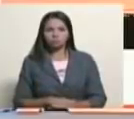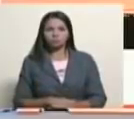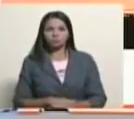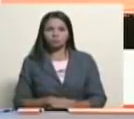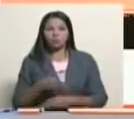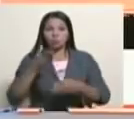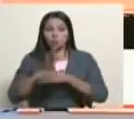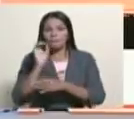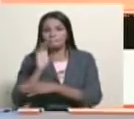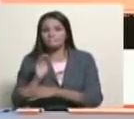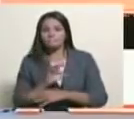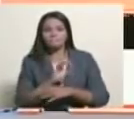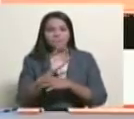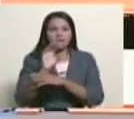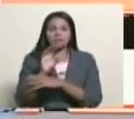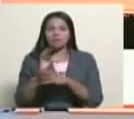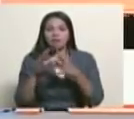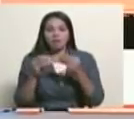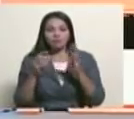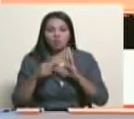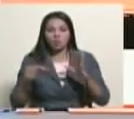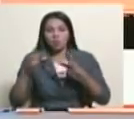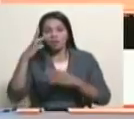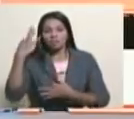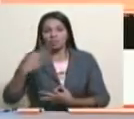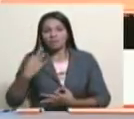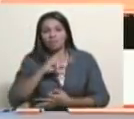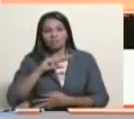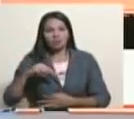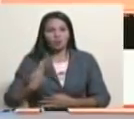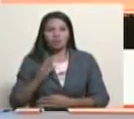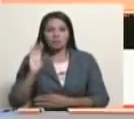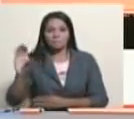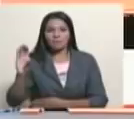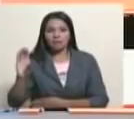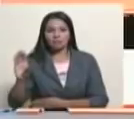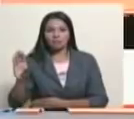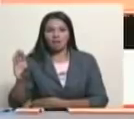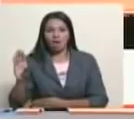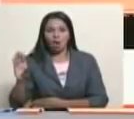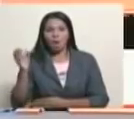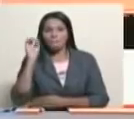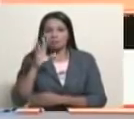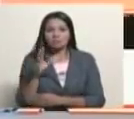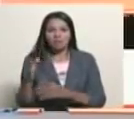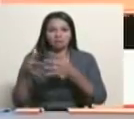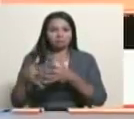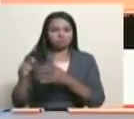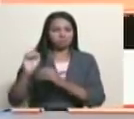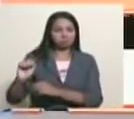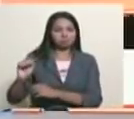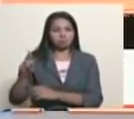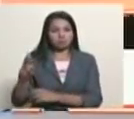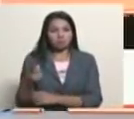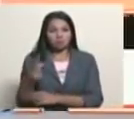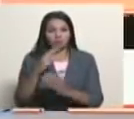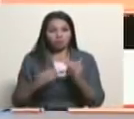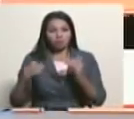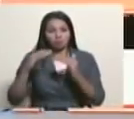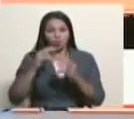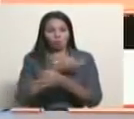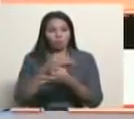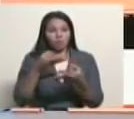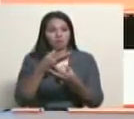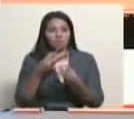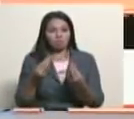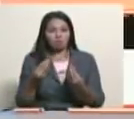llevando el mensaje de la verdad de nuestra patria, el mensaje antiimperialista, elevando la moral. Y yo